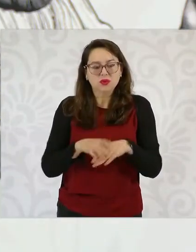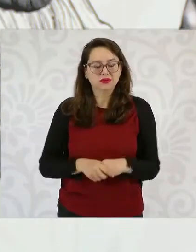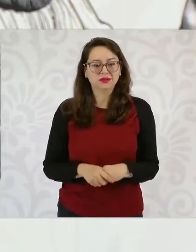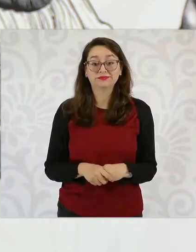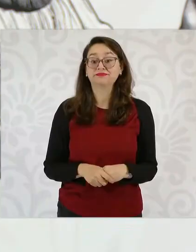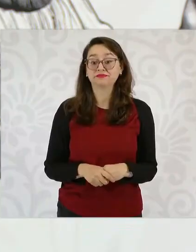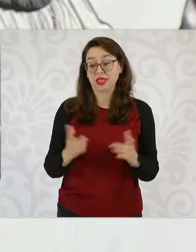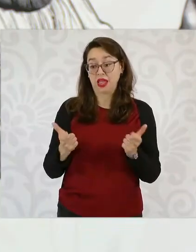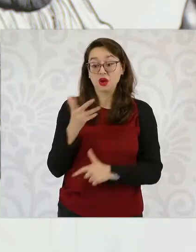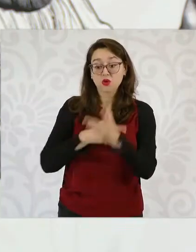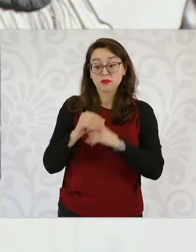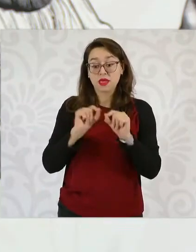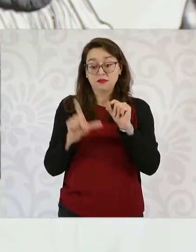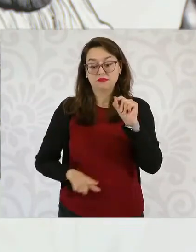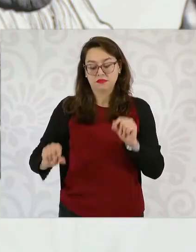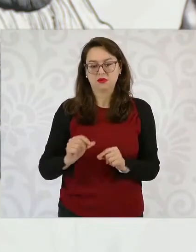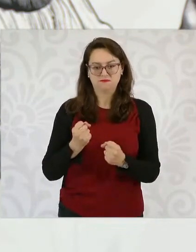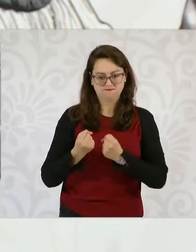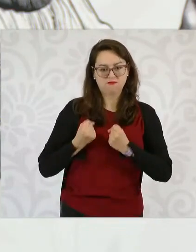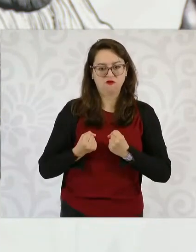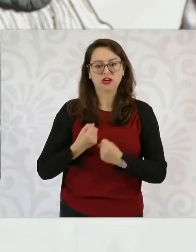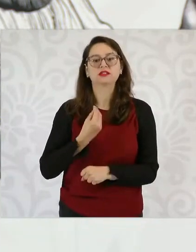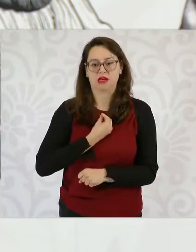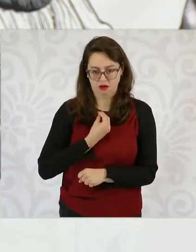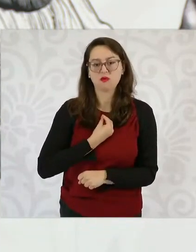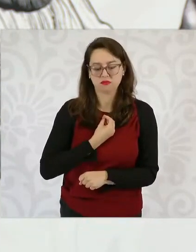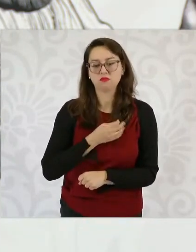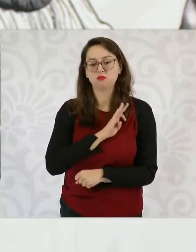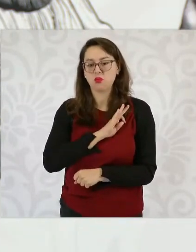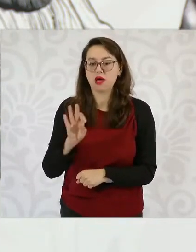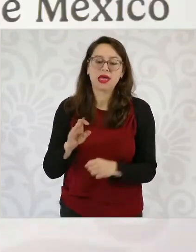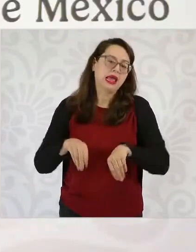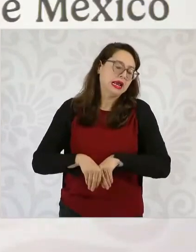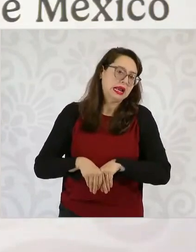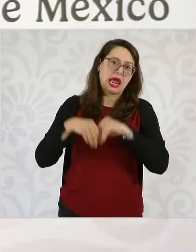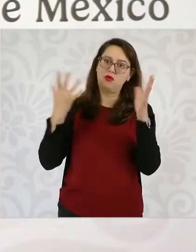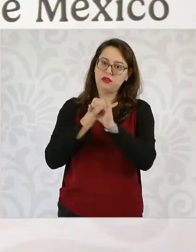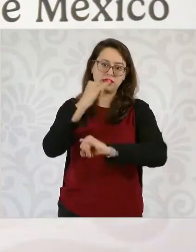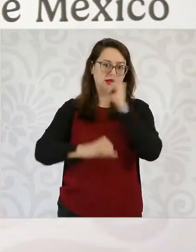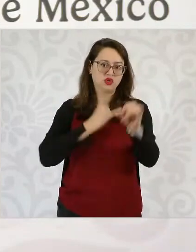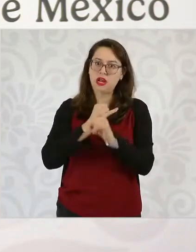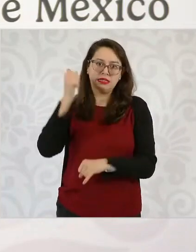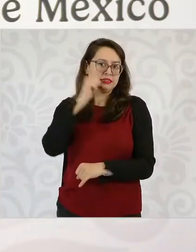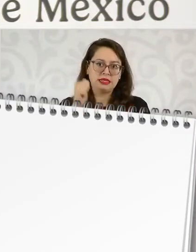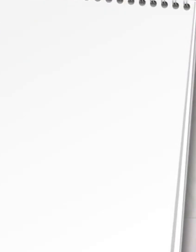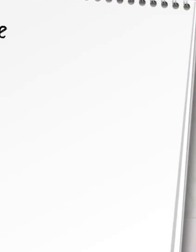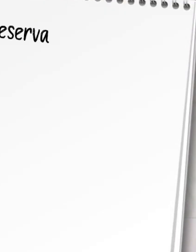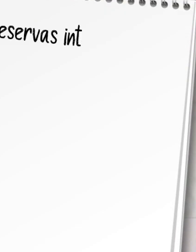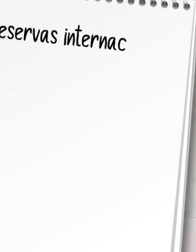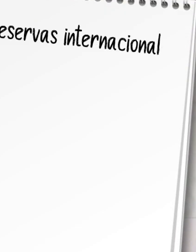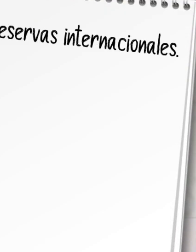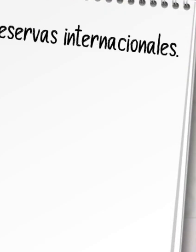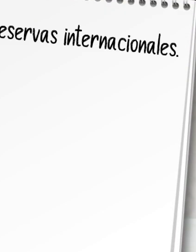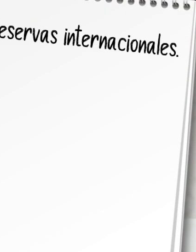Por supuesto que hay vínculos internacionales, pues todas las economías lo tienen, pero